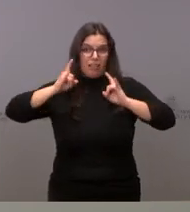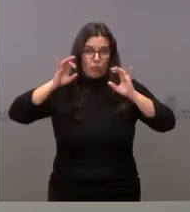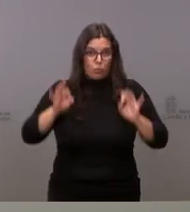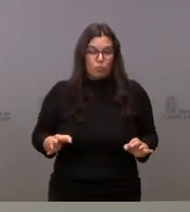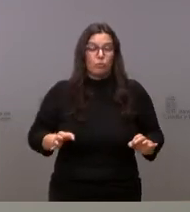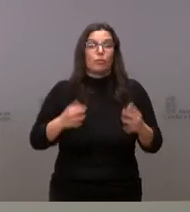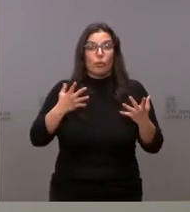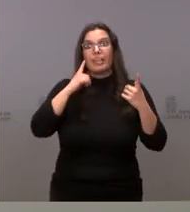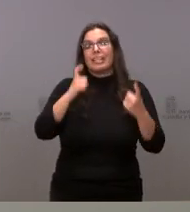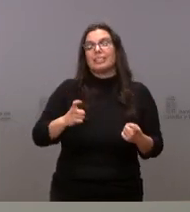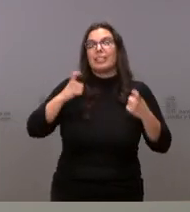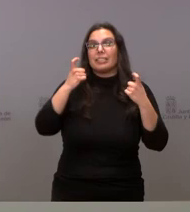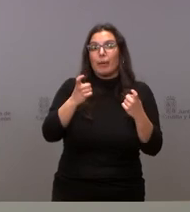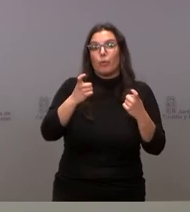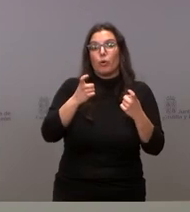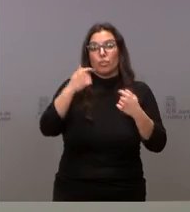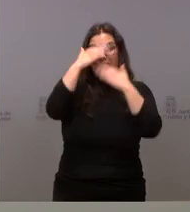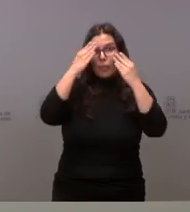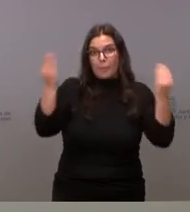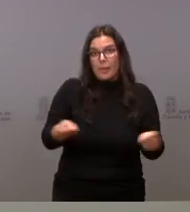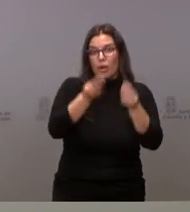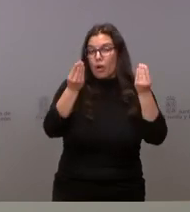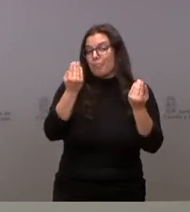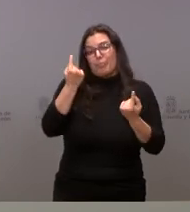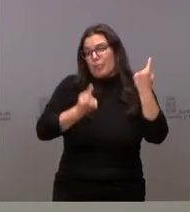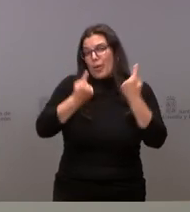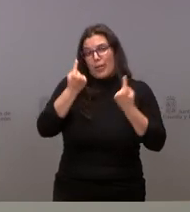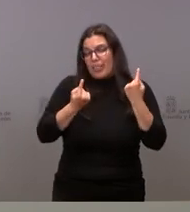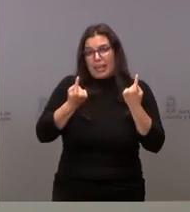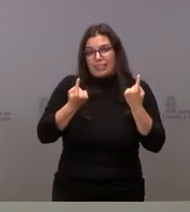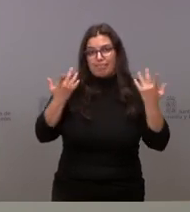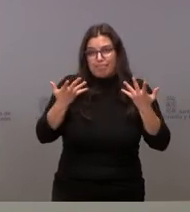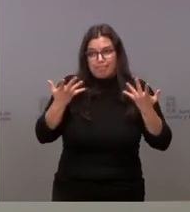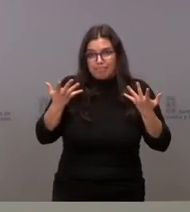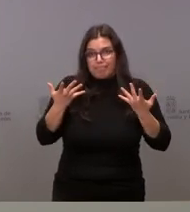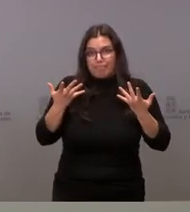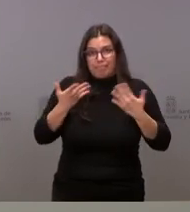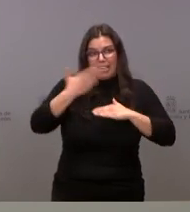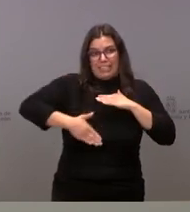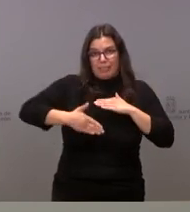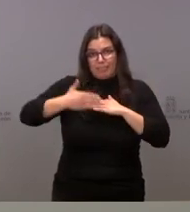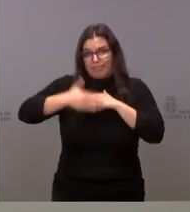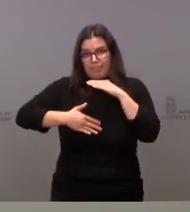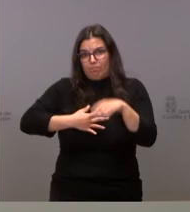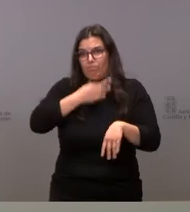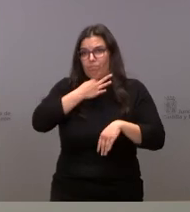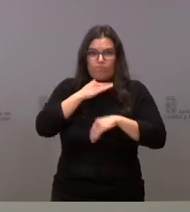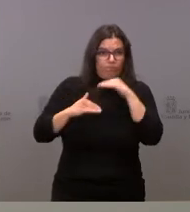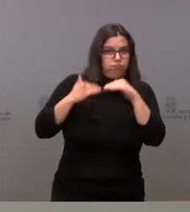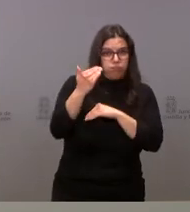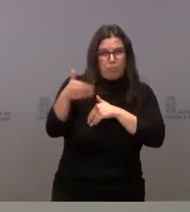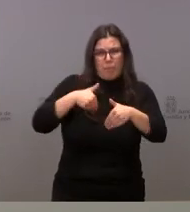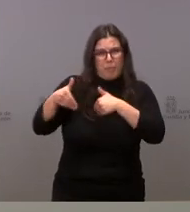estamos intentando mejorar ese servicio pero a veces siempre se nos superará la demanda